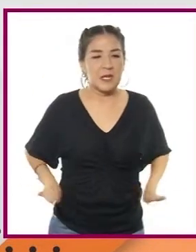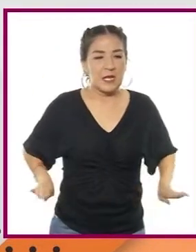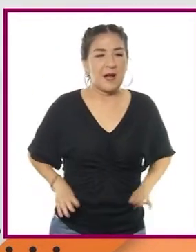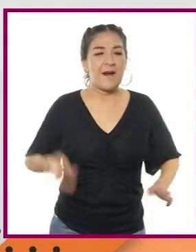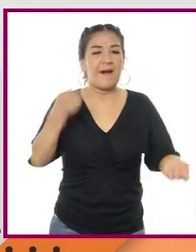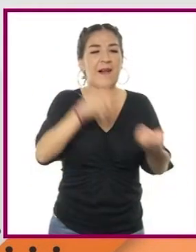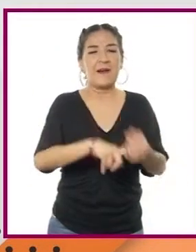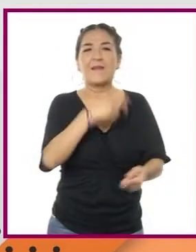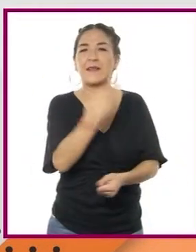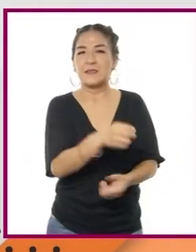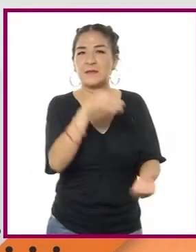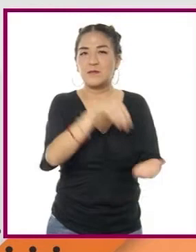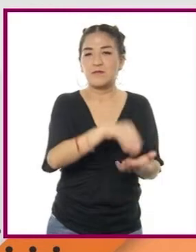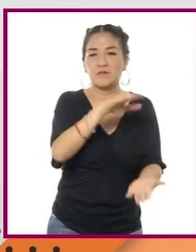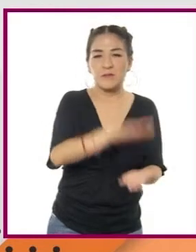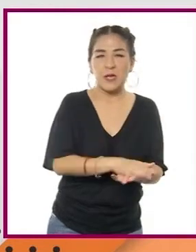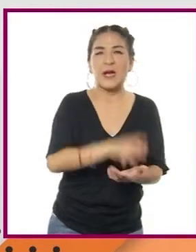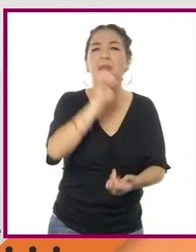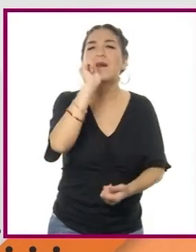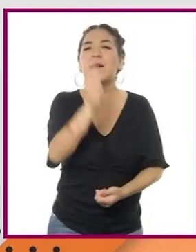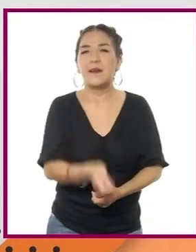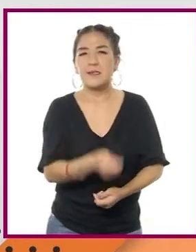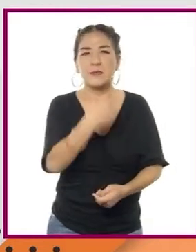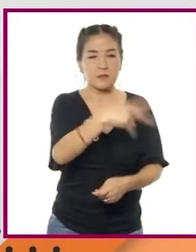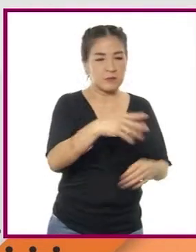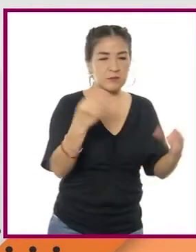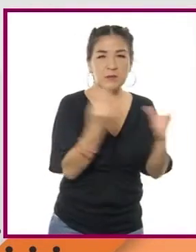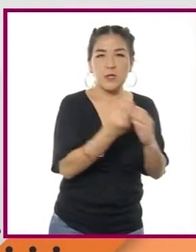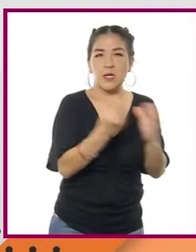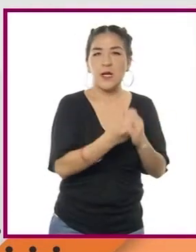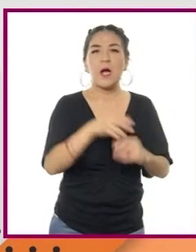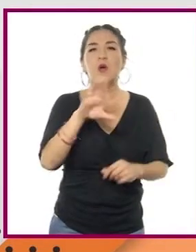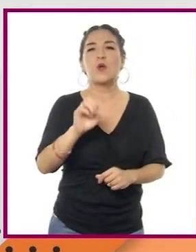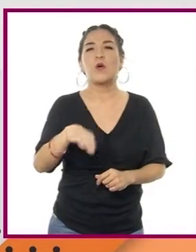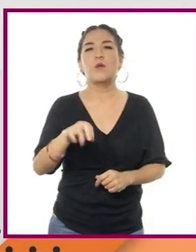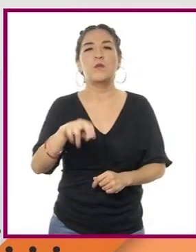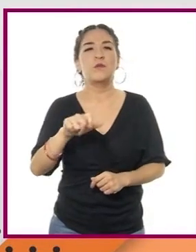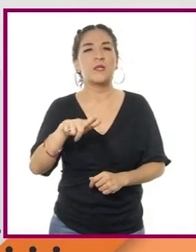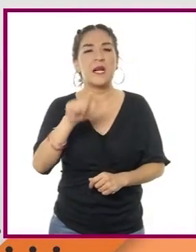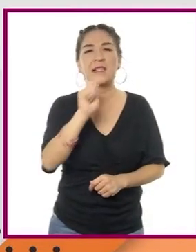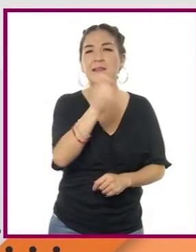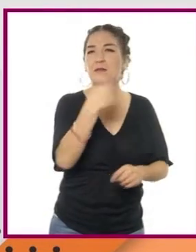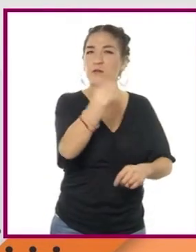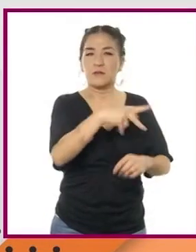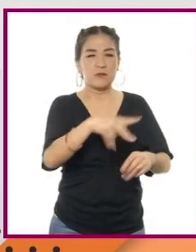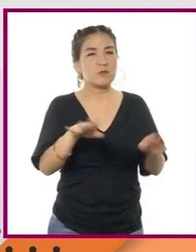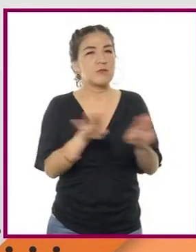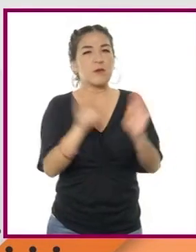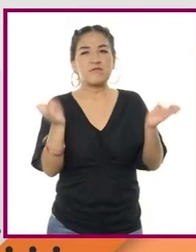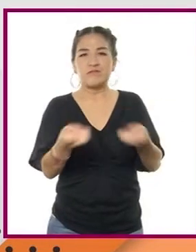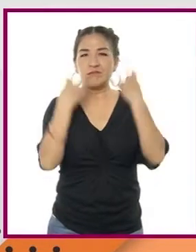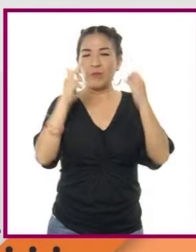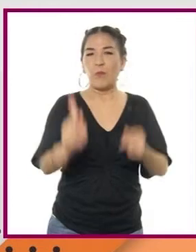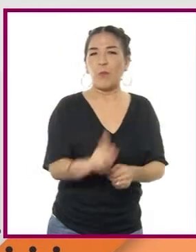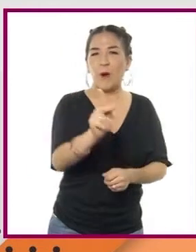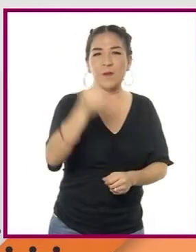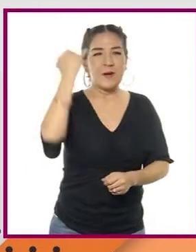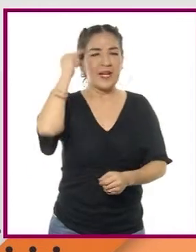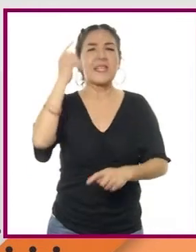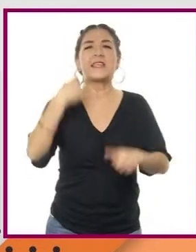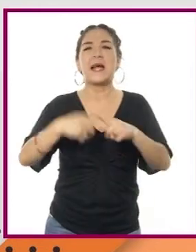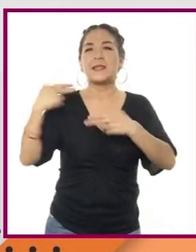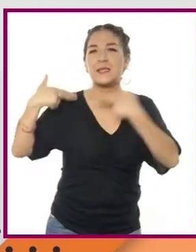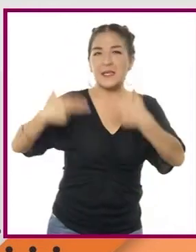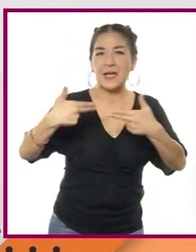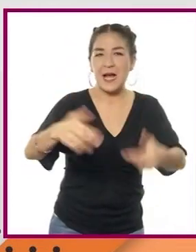pugna. Por un lado estaba la propiedad comunal, que correspondía exclusivamente a los pueblos indígenas, heredada de